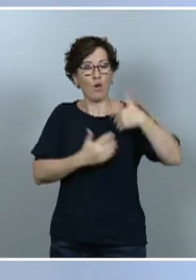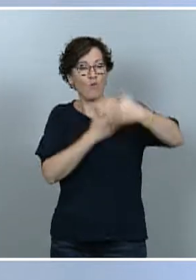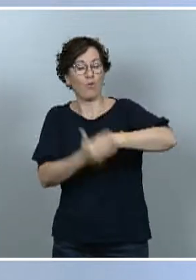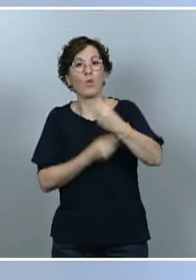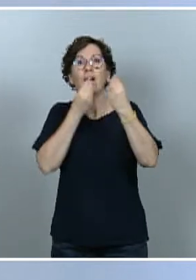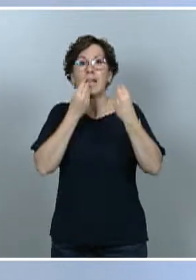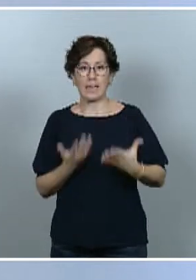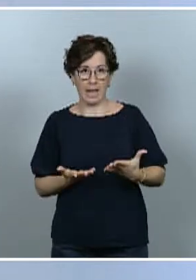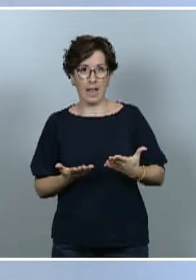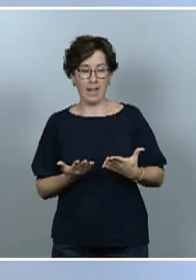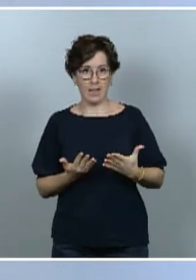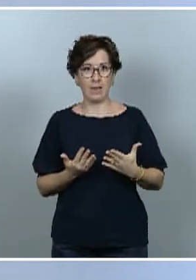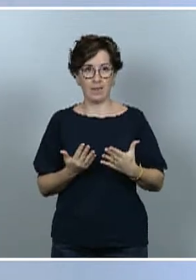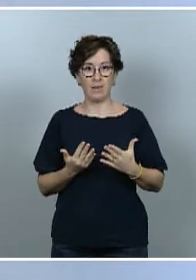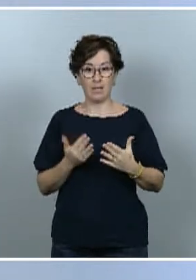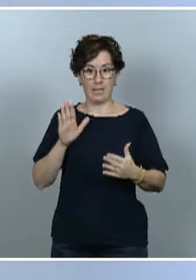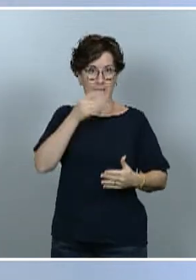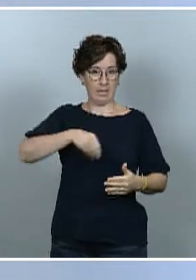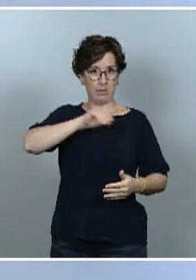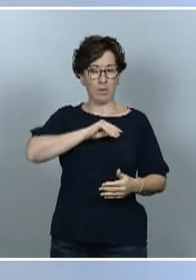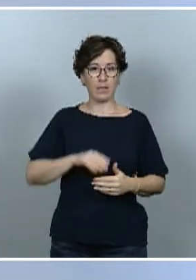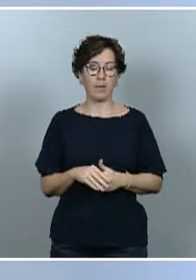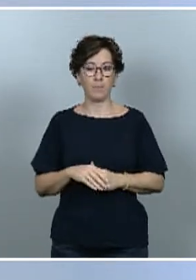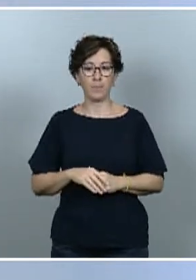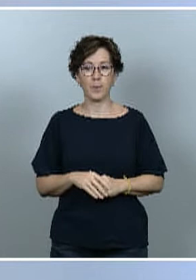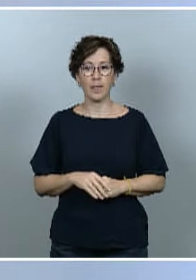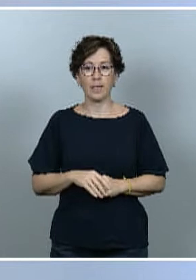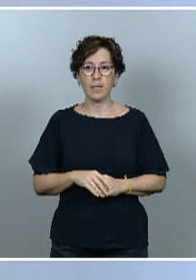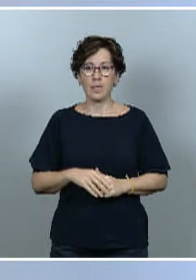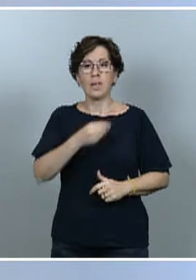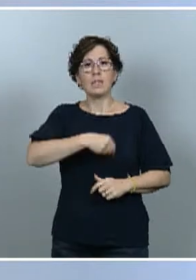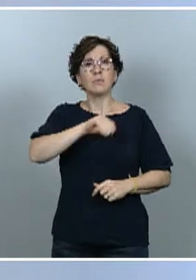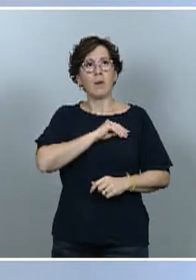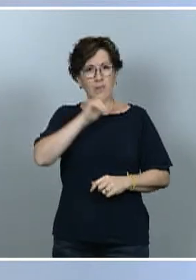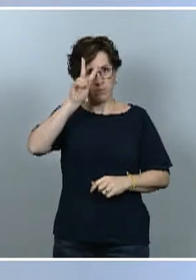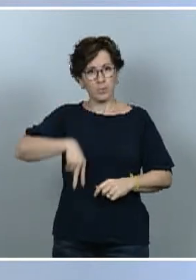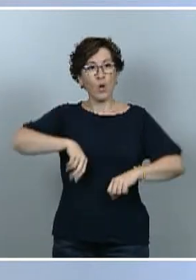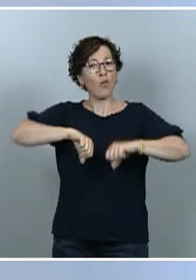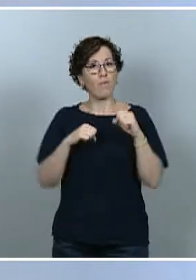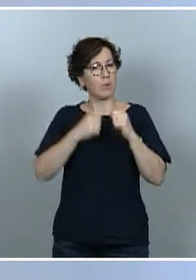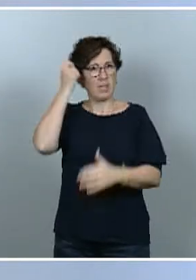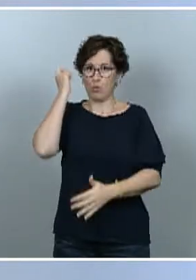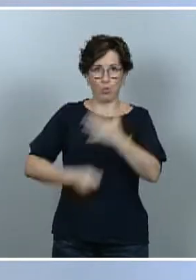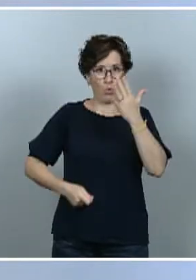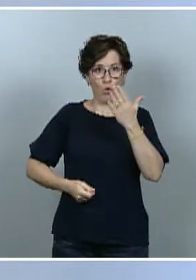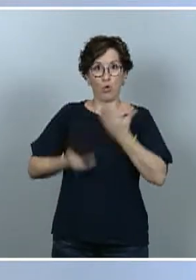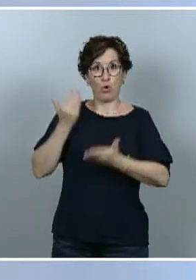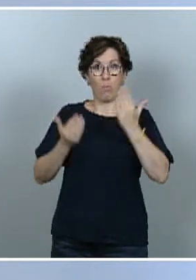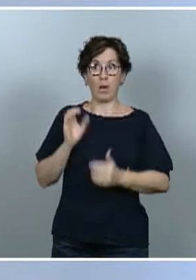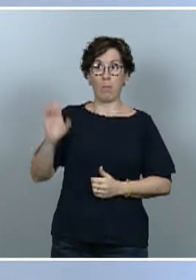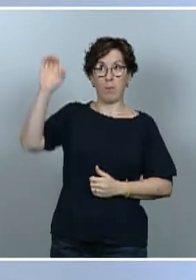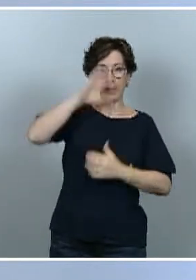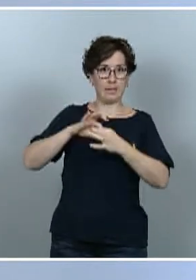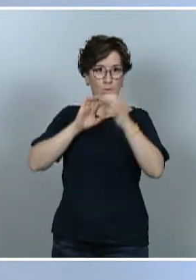la etapa de desescalada en nuestro país. España ha tenido el confinamiento más duro de los países de nuestro entorno, de los países de la Unión Europea, el más